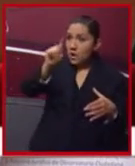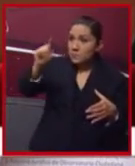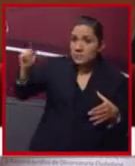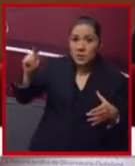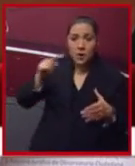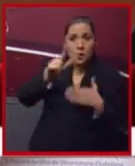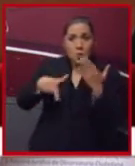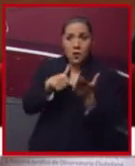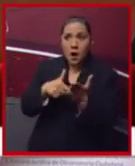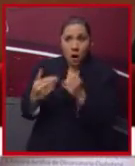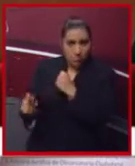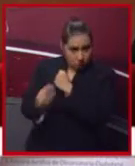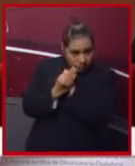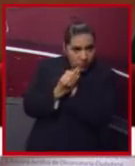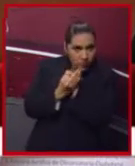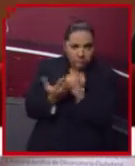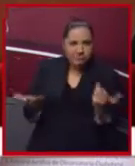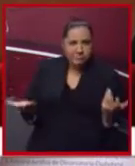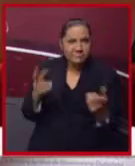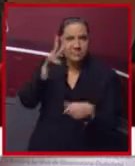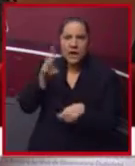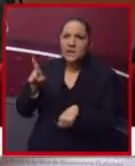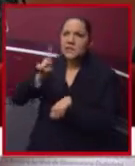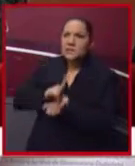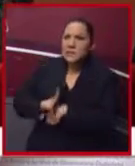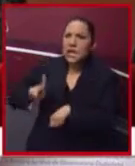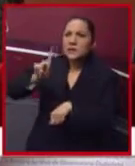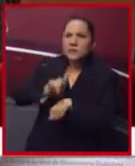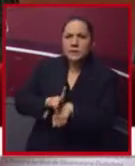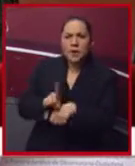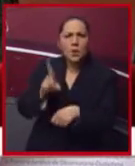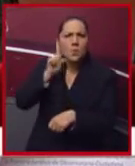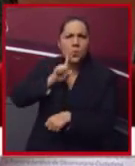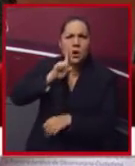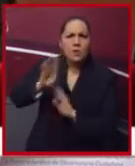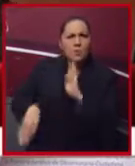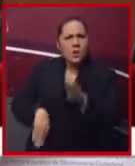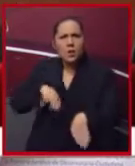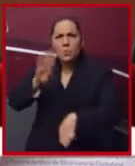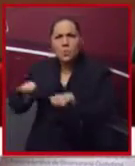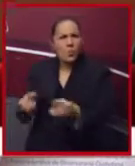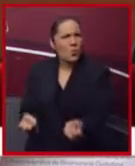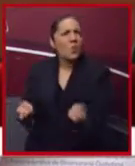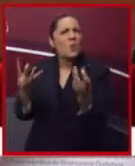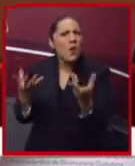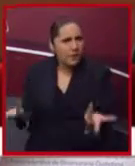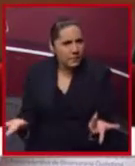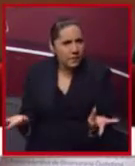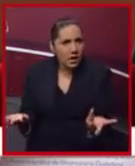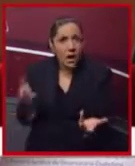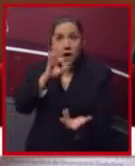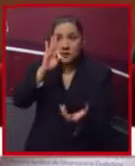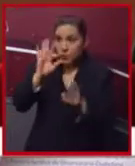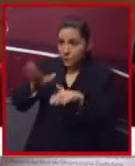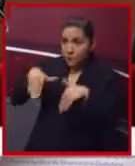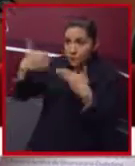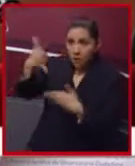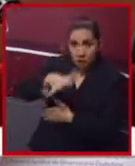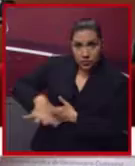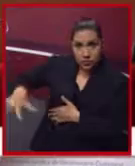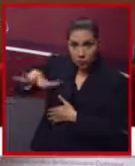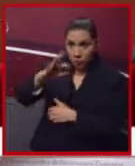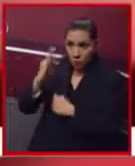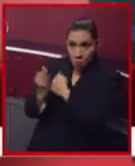todos los días cuántas mujeres se mueren. Entonces, si no nos están protegiendo allá afuera, mínimo que la ley